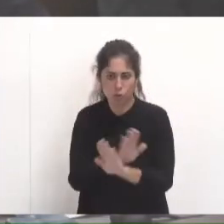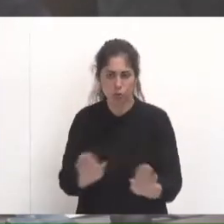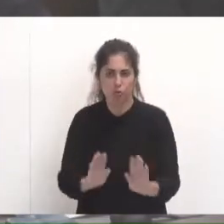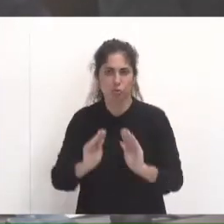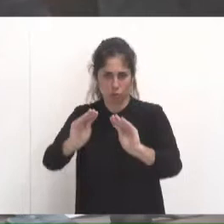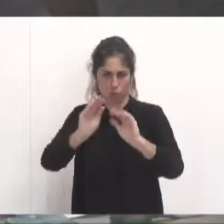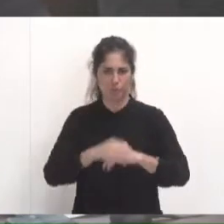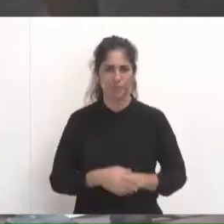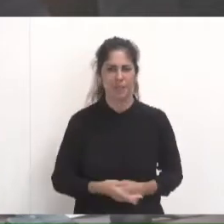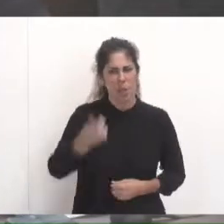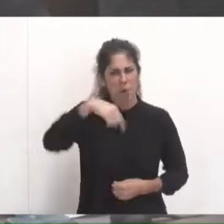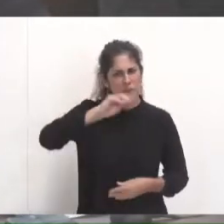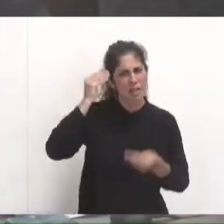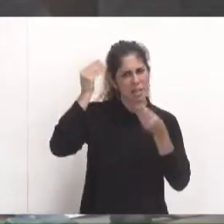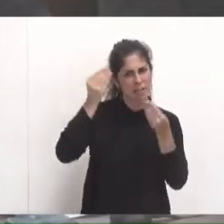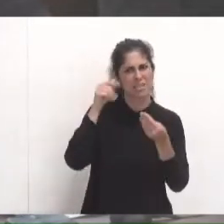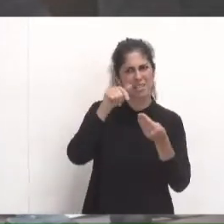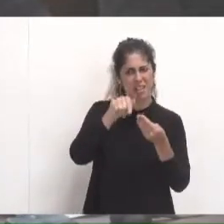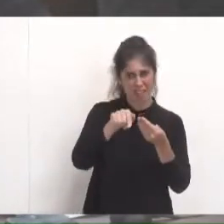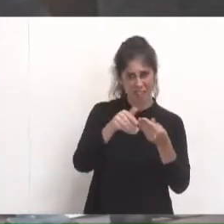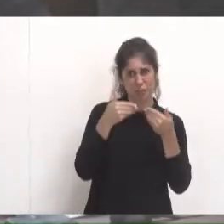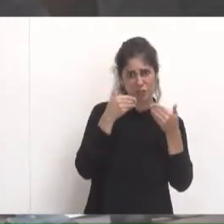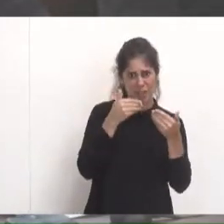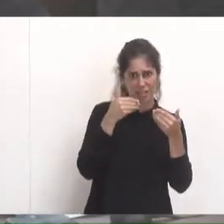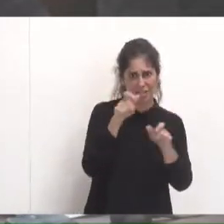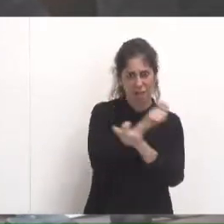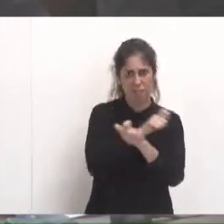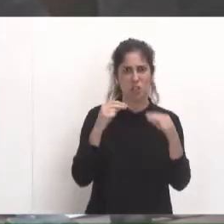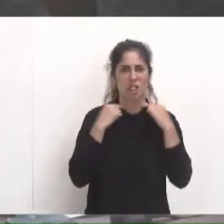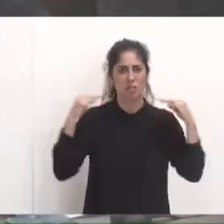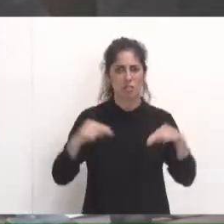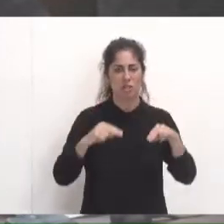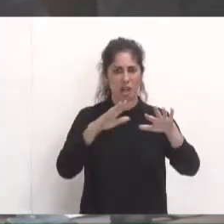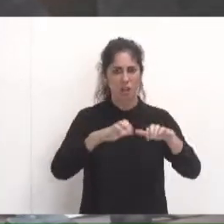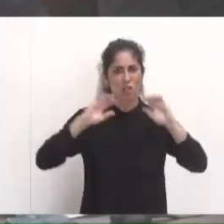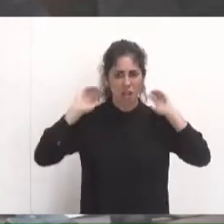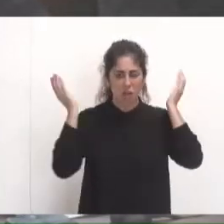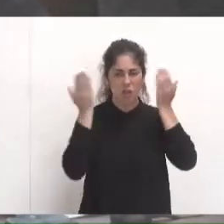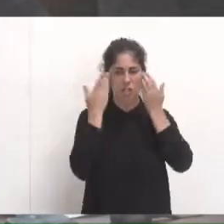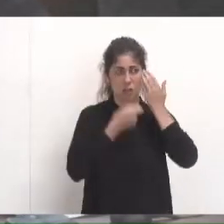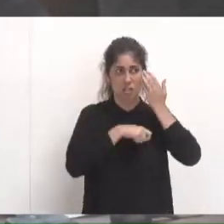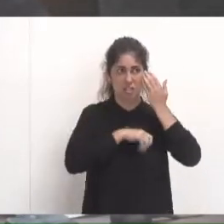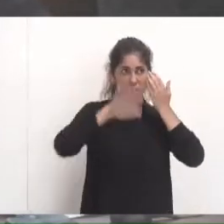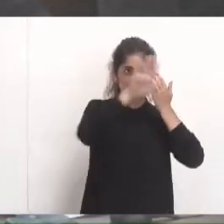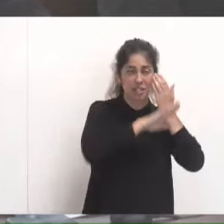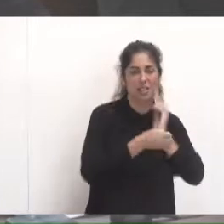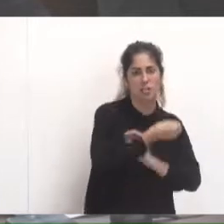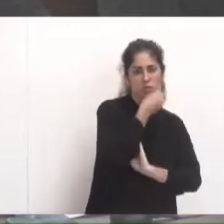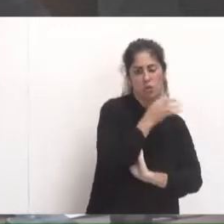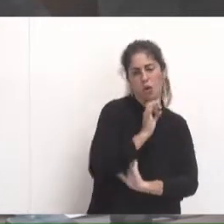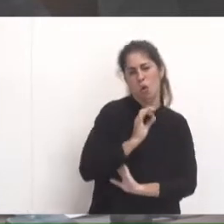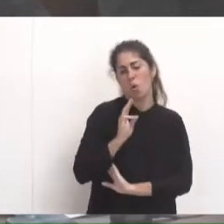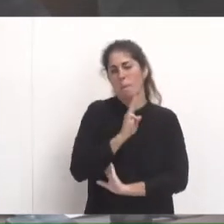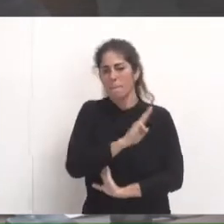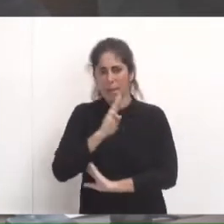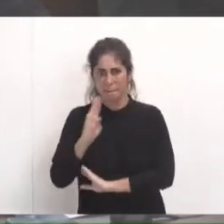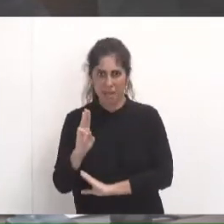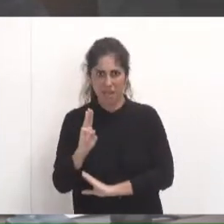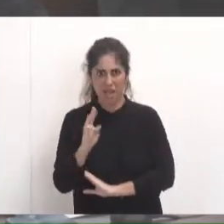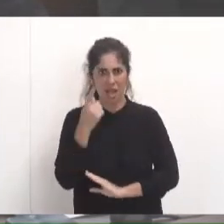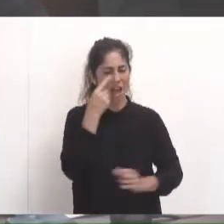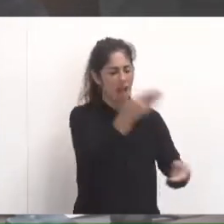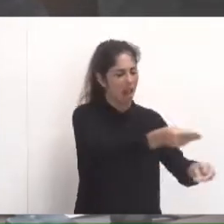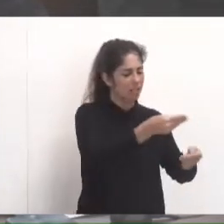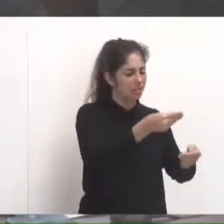técnico los diputados del Congreso de España, del PSOE o del PP, plantearon parar